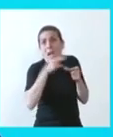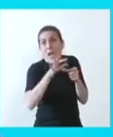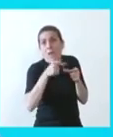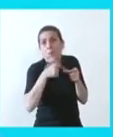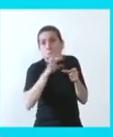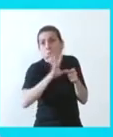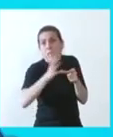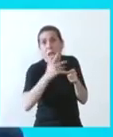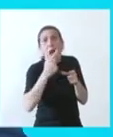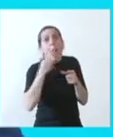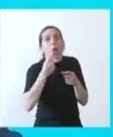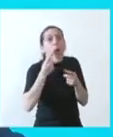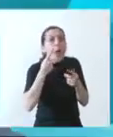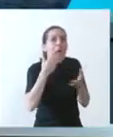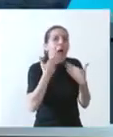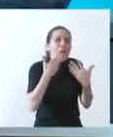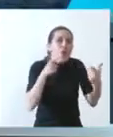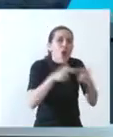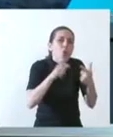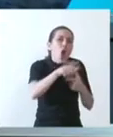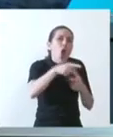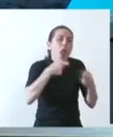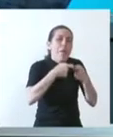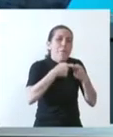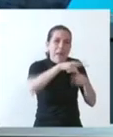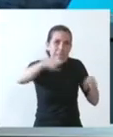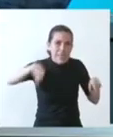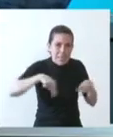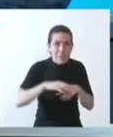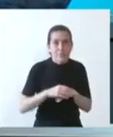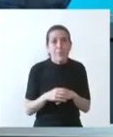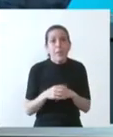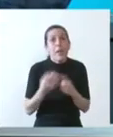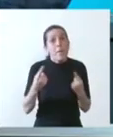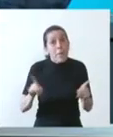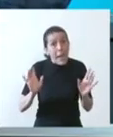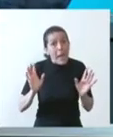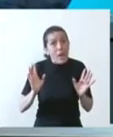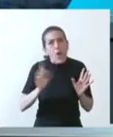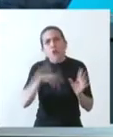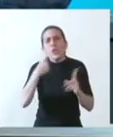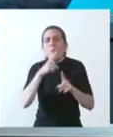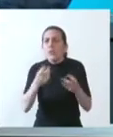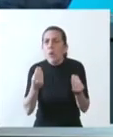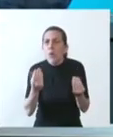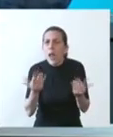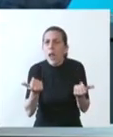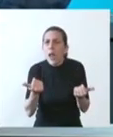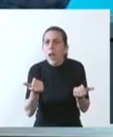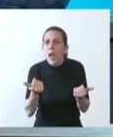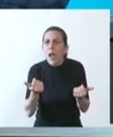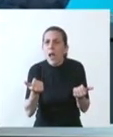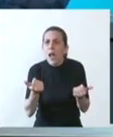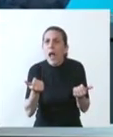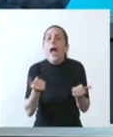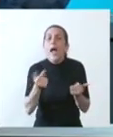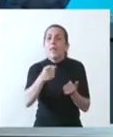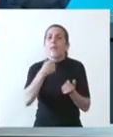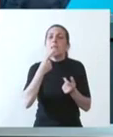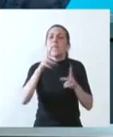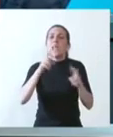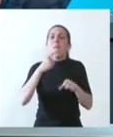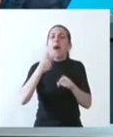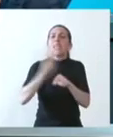actuando sobre esas empresas. Pero, ¿y la otra pregunta cuál era? No, la